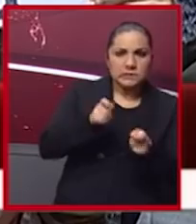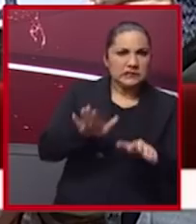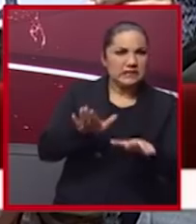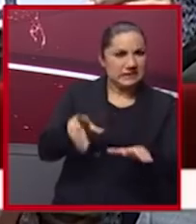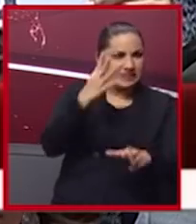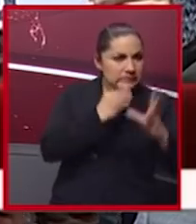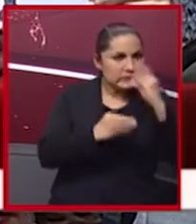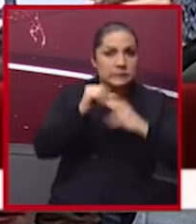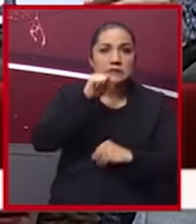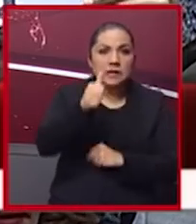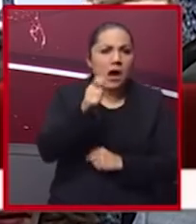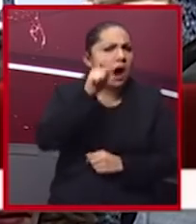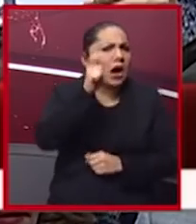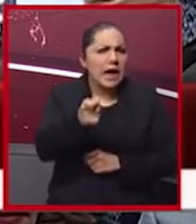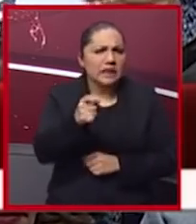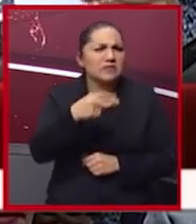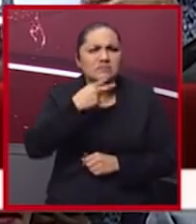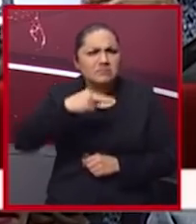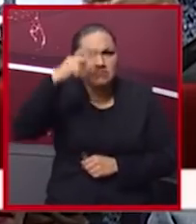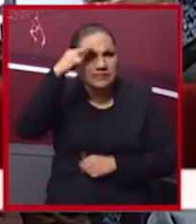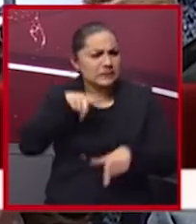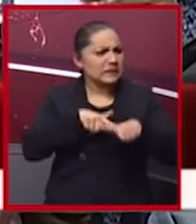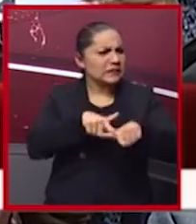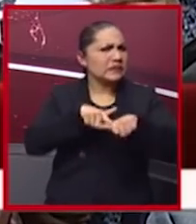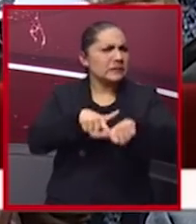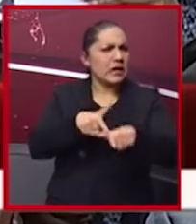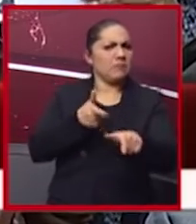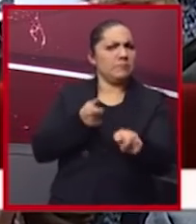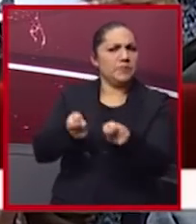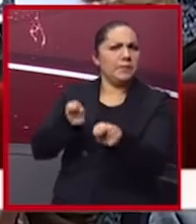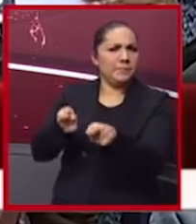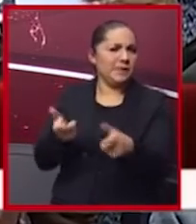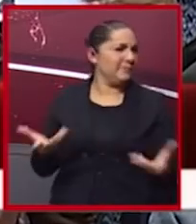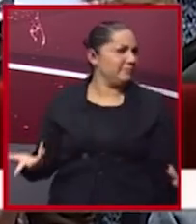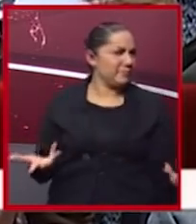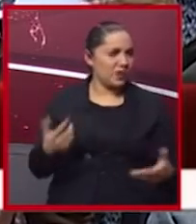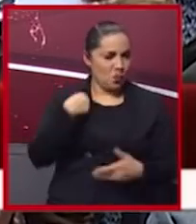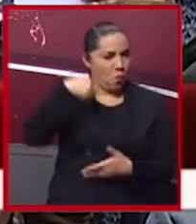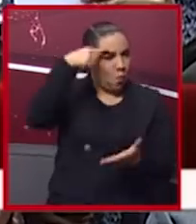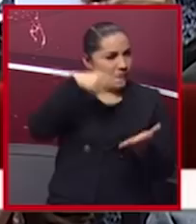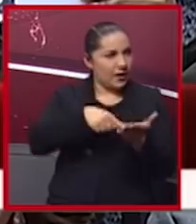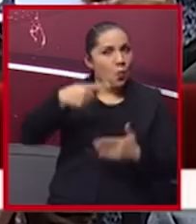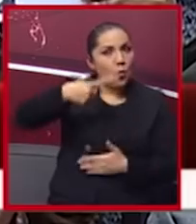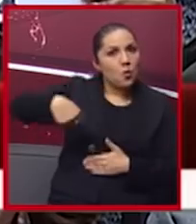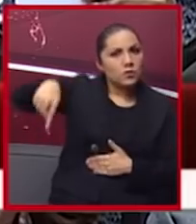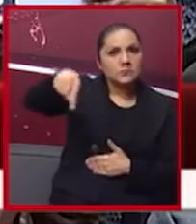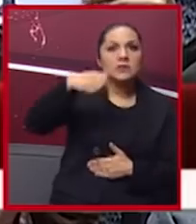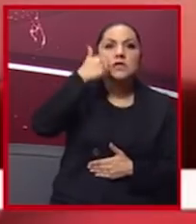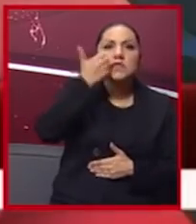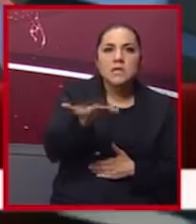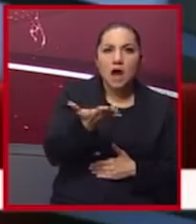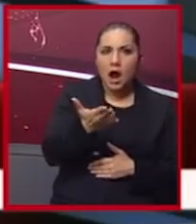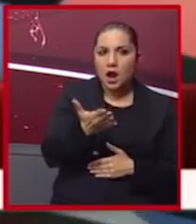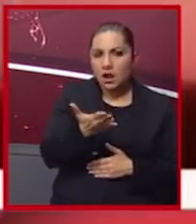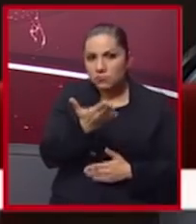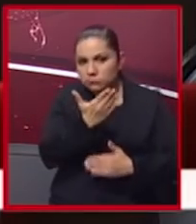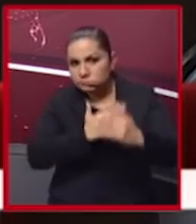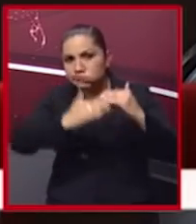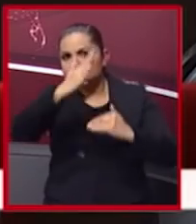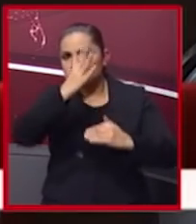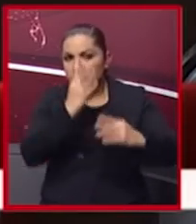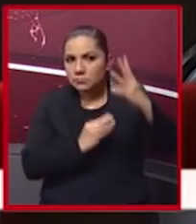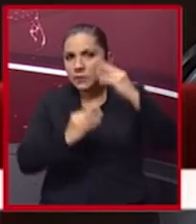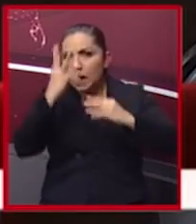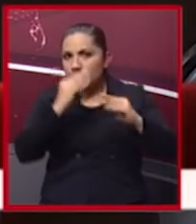educación, los y las mexicanas creeremos que ustedes le apuestan a la ignorancia. Por favor, reconsideren.